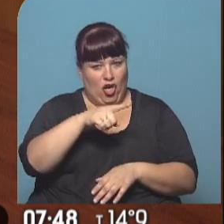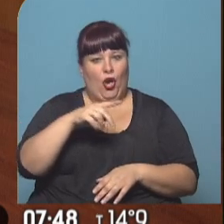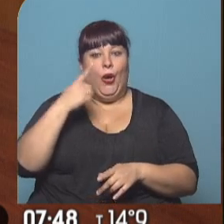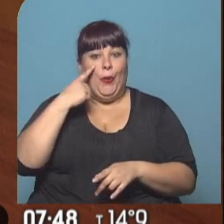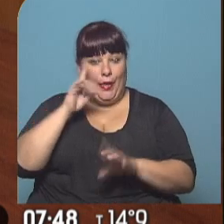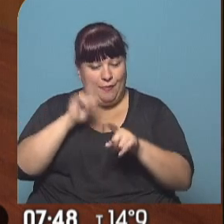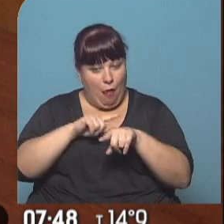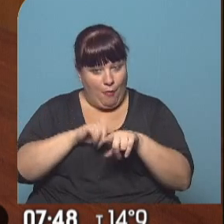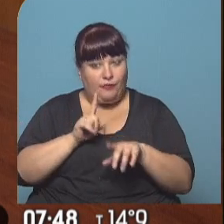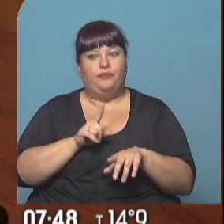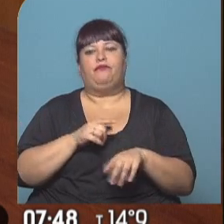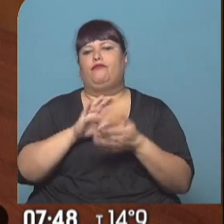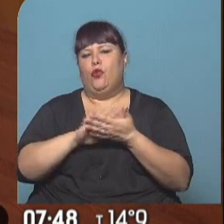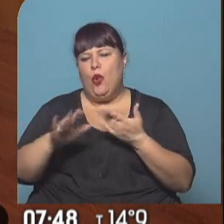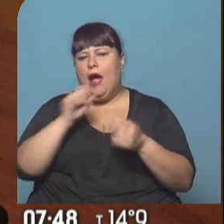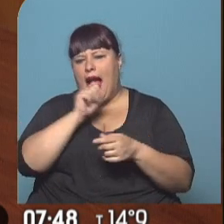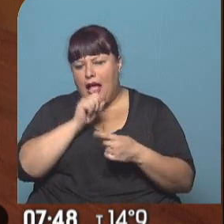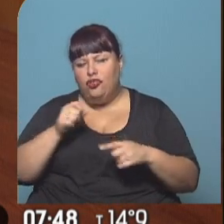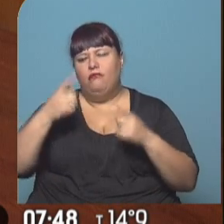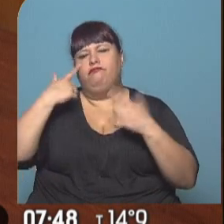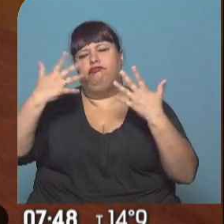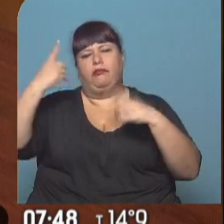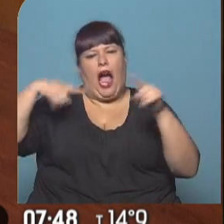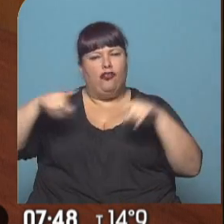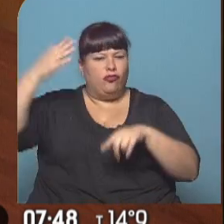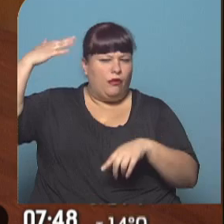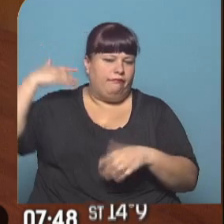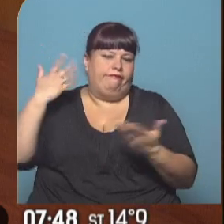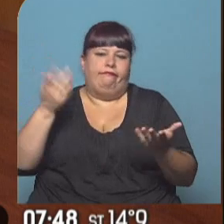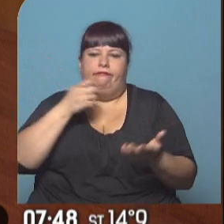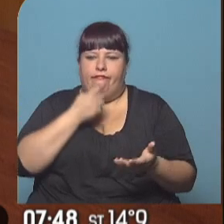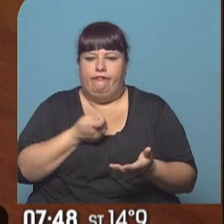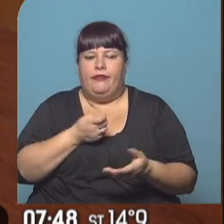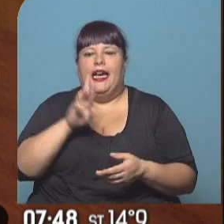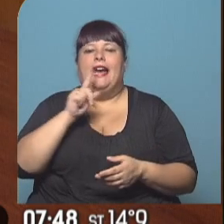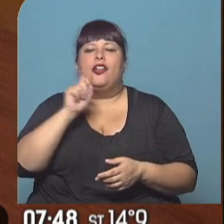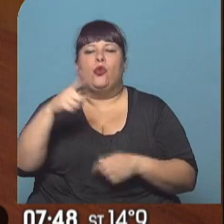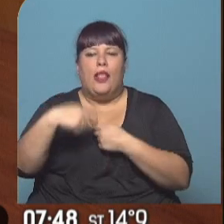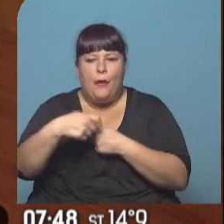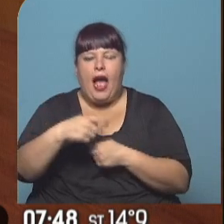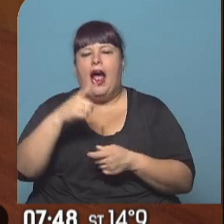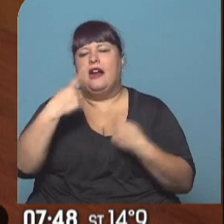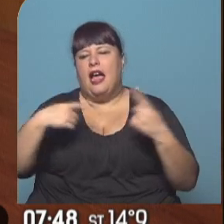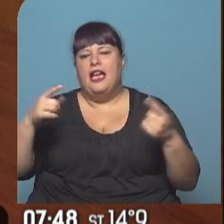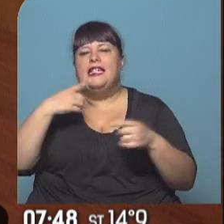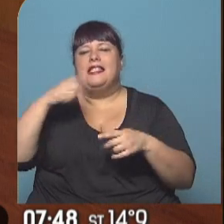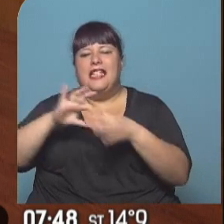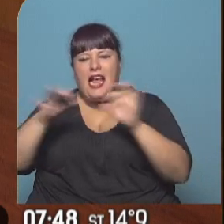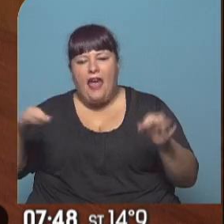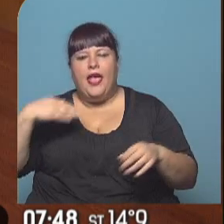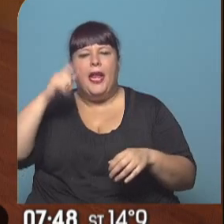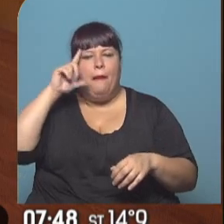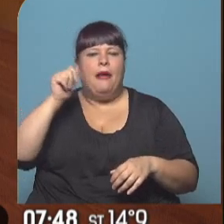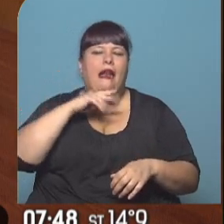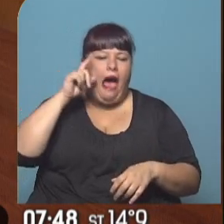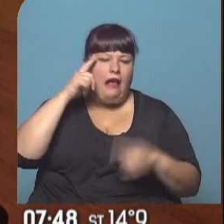vivo con nuevas versiones de grandes éxitos como El Ritual de la Banana, Runaway, Sin Cadenas, Melate y